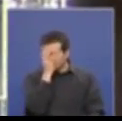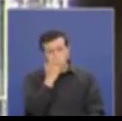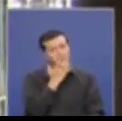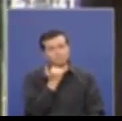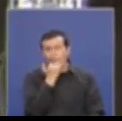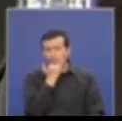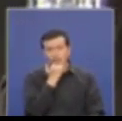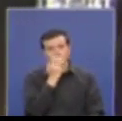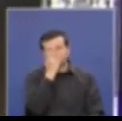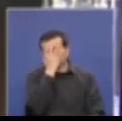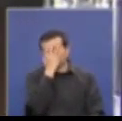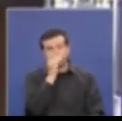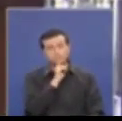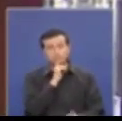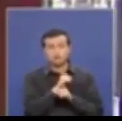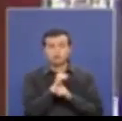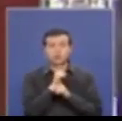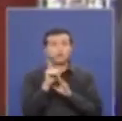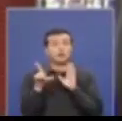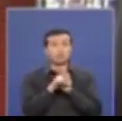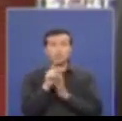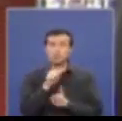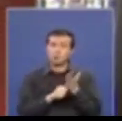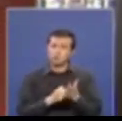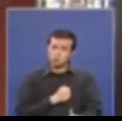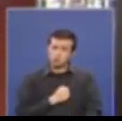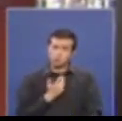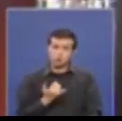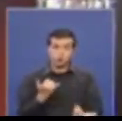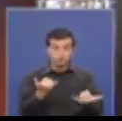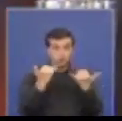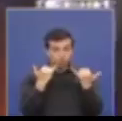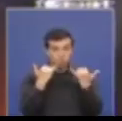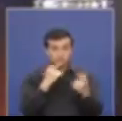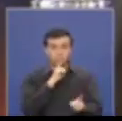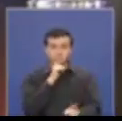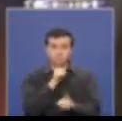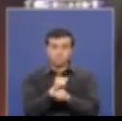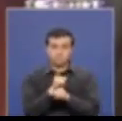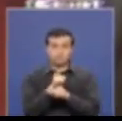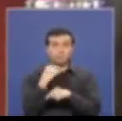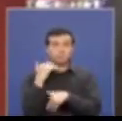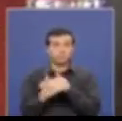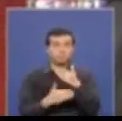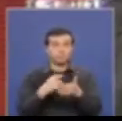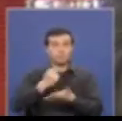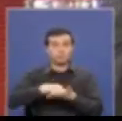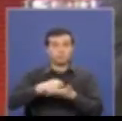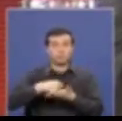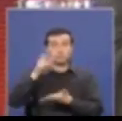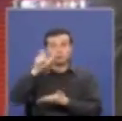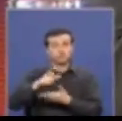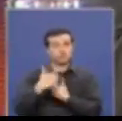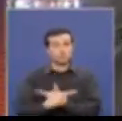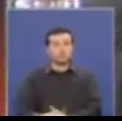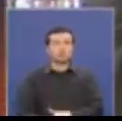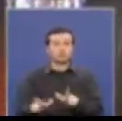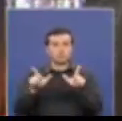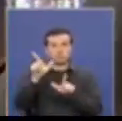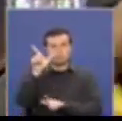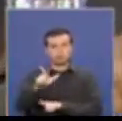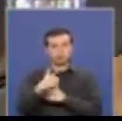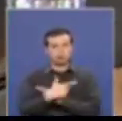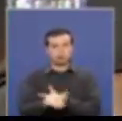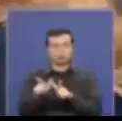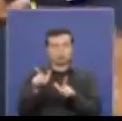estos errores en leyes aprobadas por nosotros. Y en estos momentos, compañeros, procedo a firmar el indulto para este